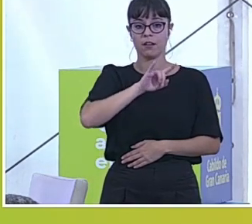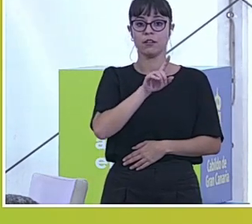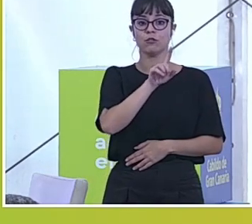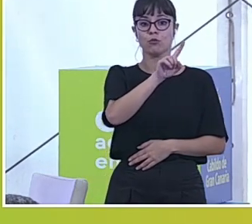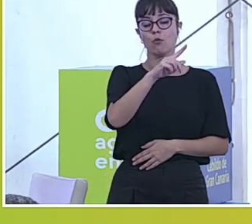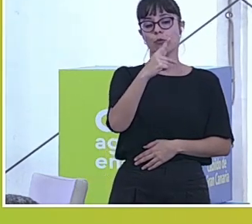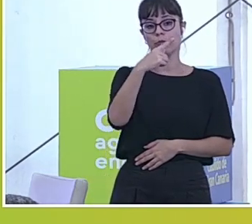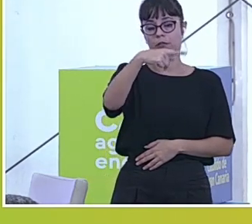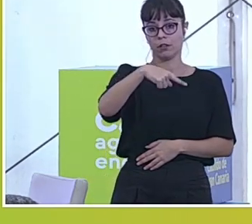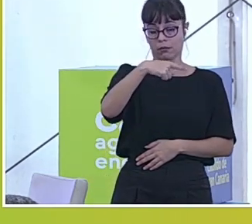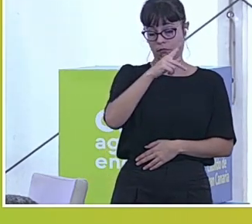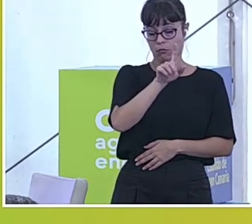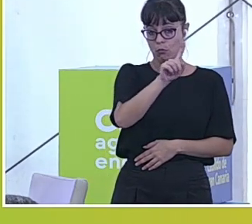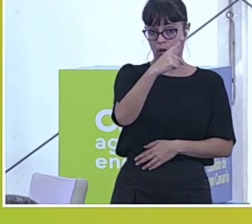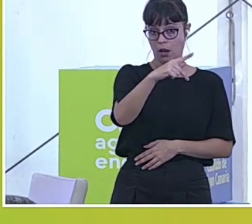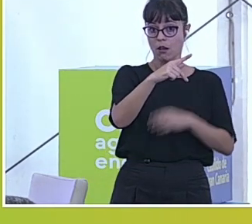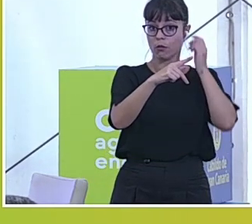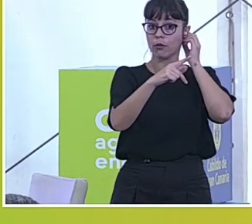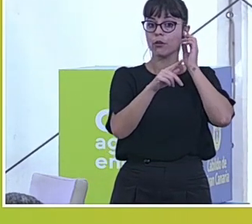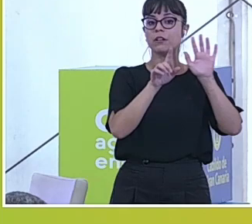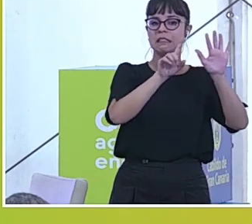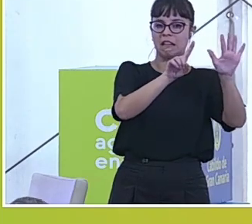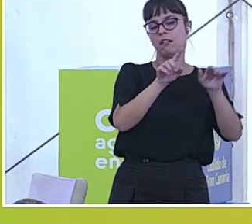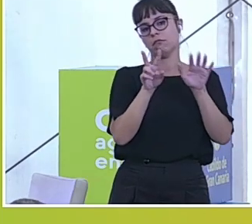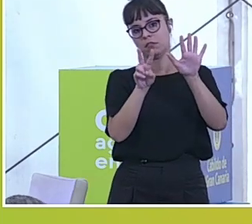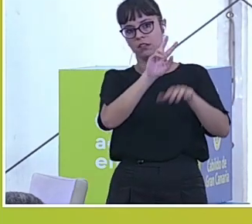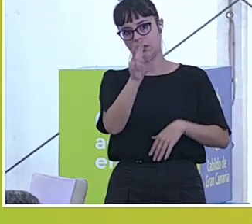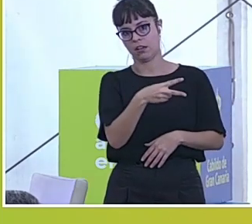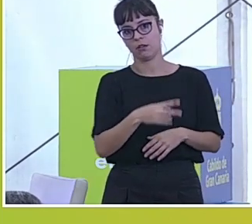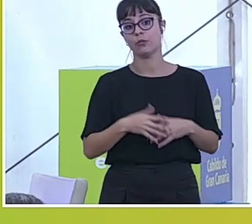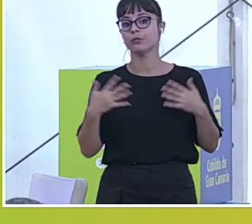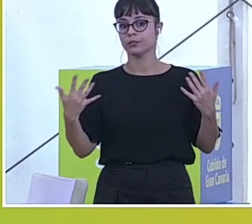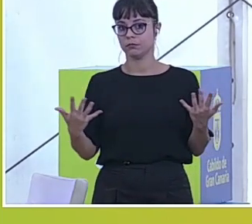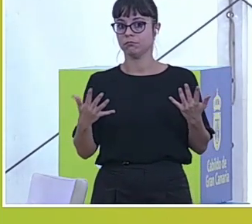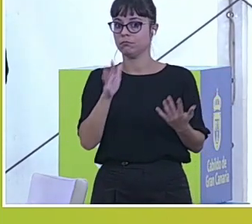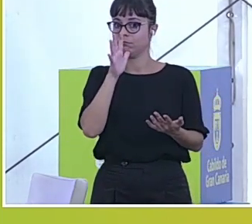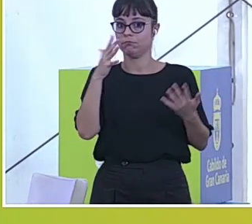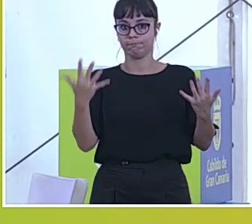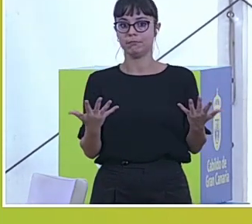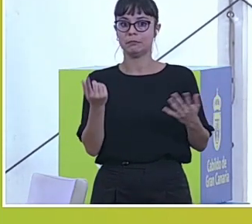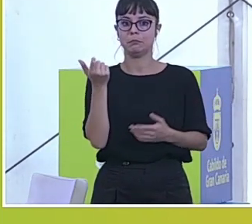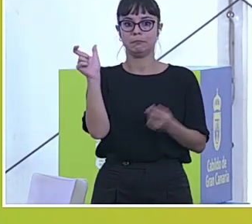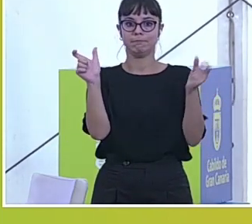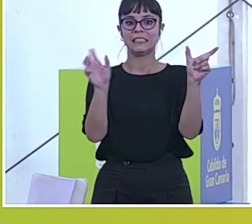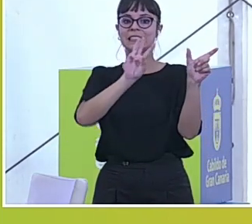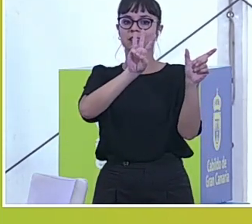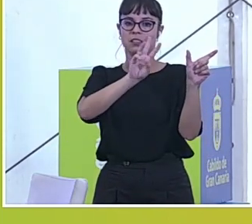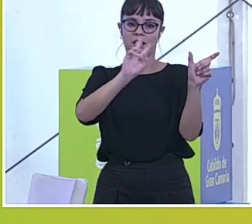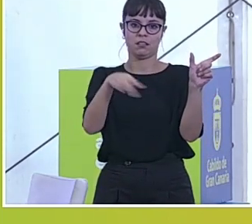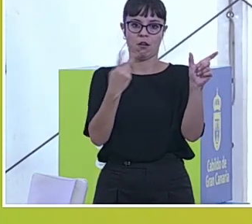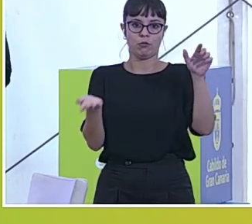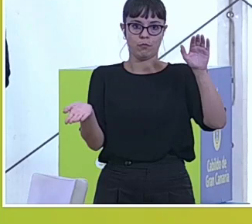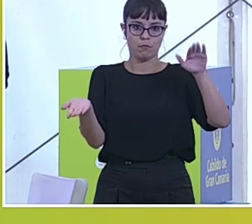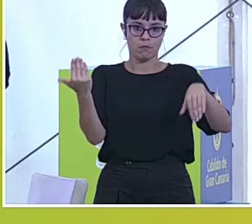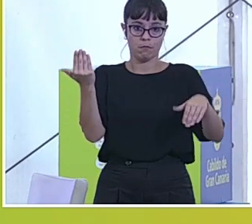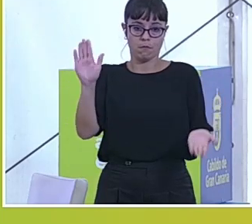kilogramo, ¿vale? Por tanto, se podría vender, o sea, existiría un margen de 3 euros con los precios actuales. Cierto es que esto es una coyuntura, que